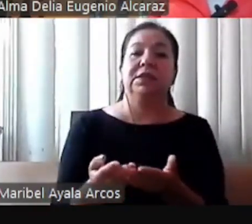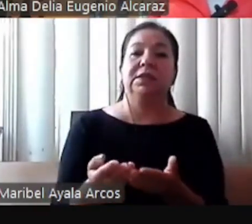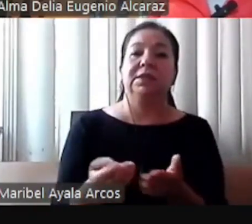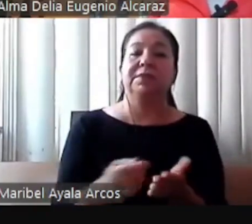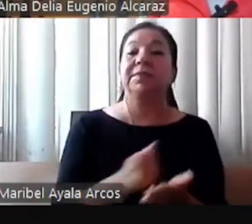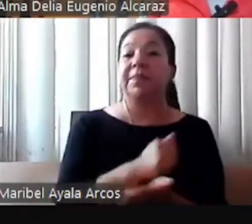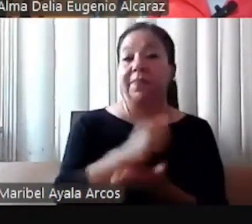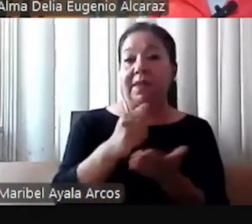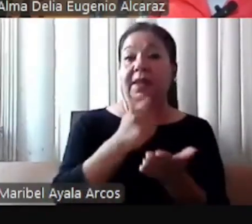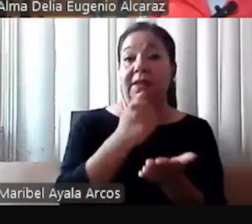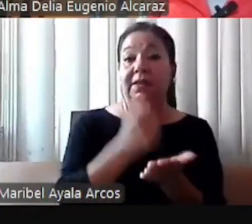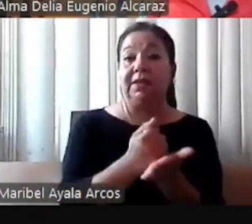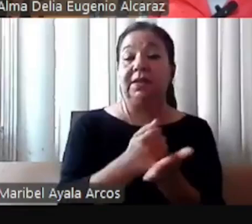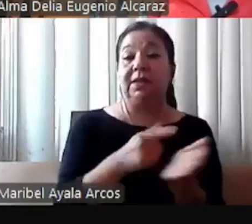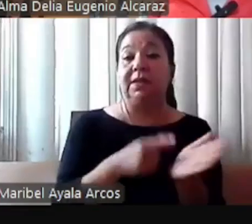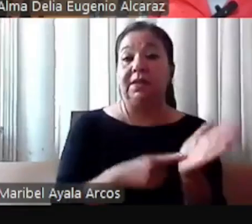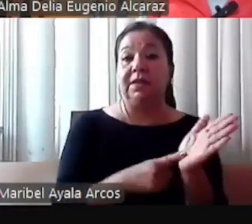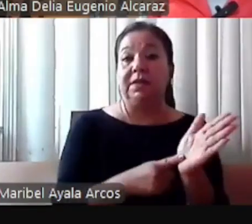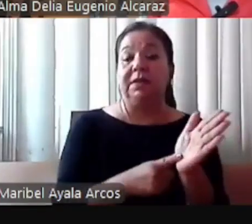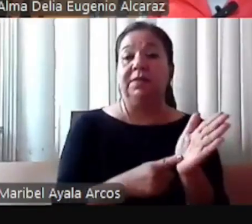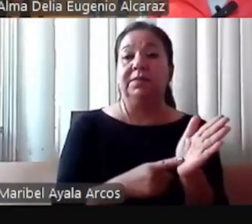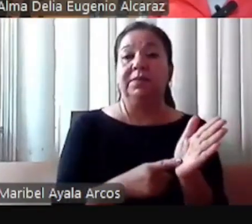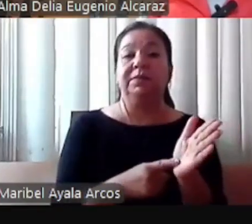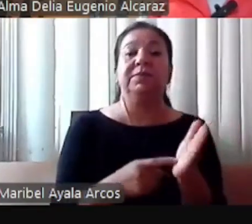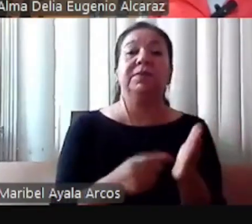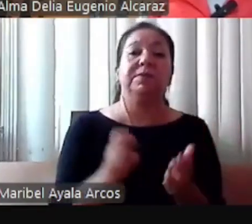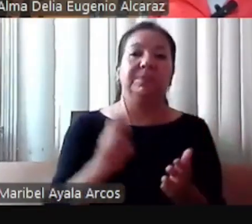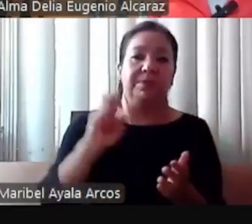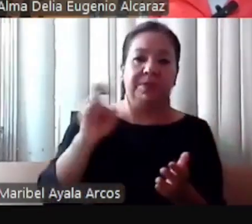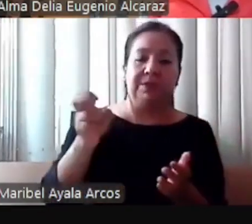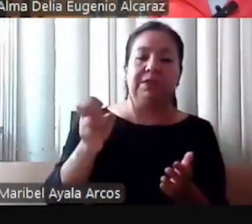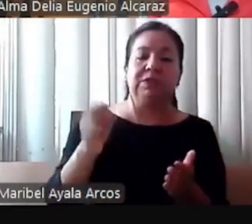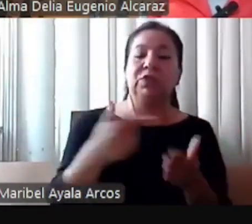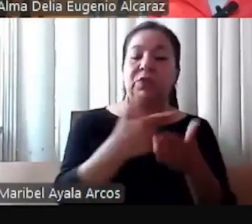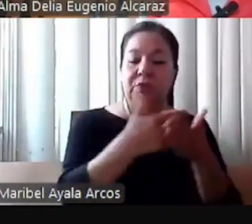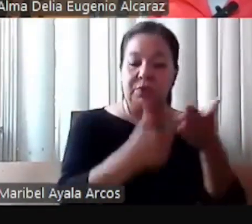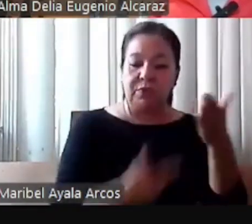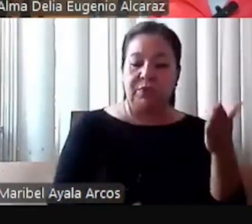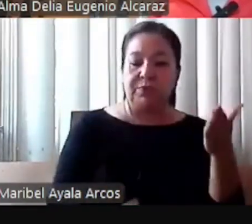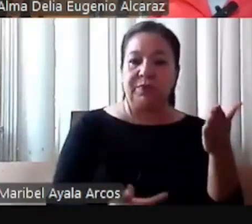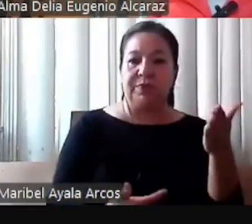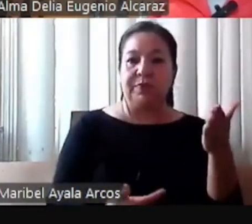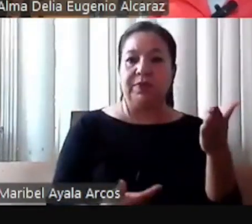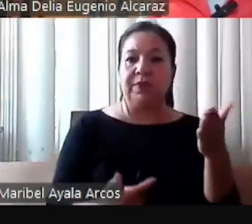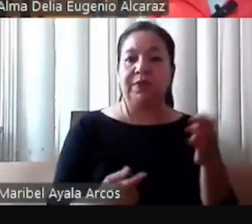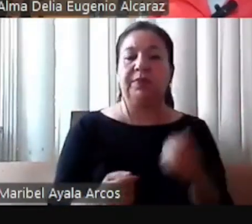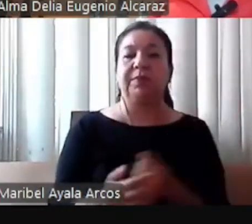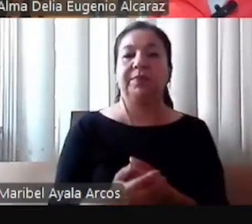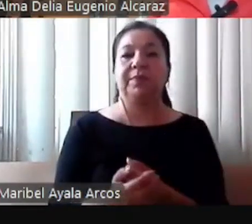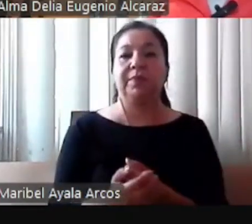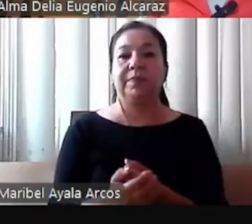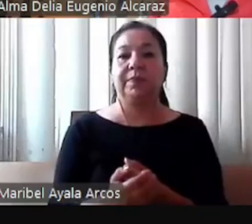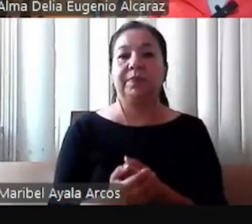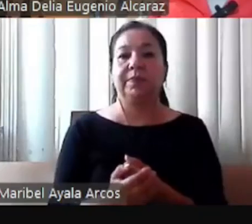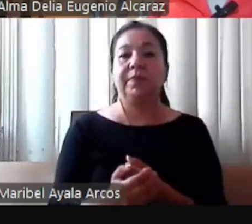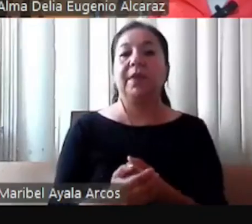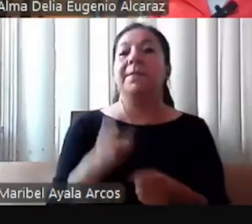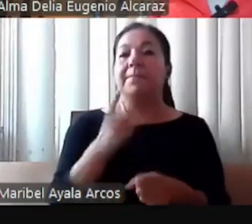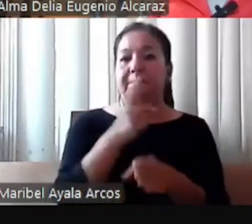la inexistencia de la infracción denunciada. Por lo tanto, se proponen los siguientes puntos resolutivos.